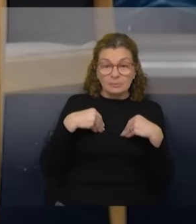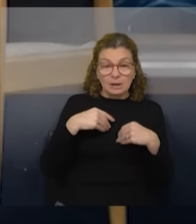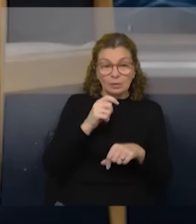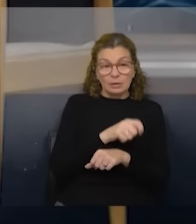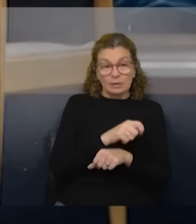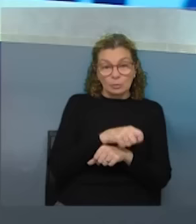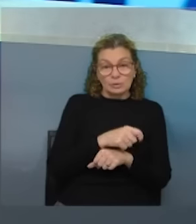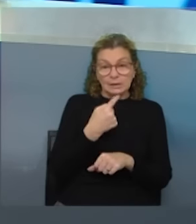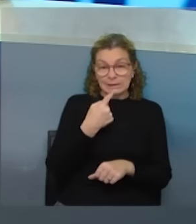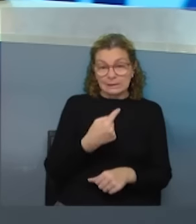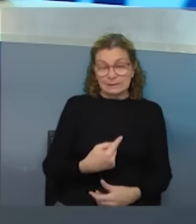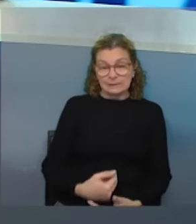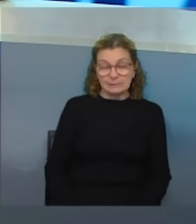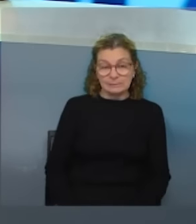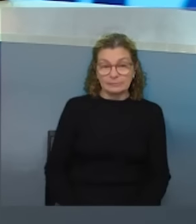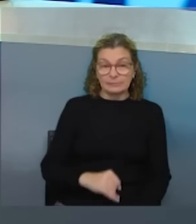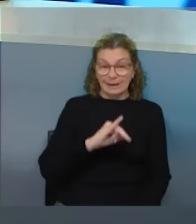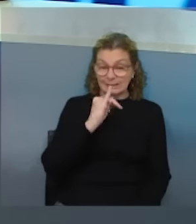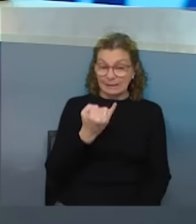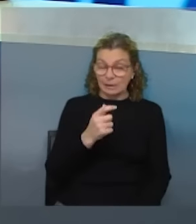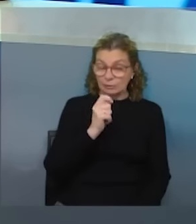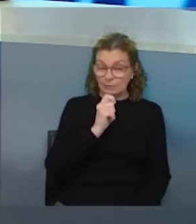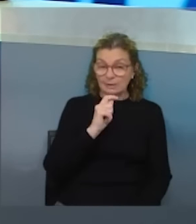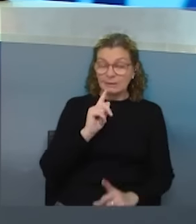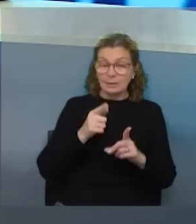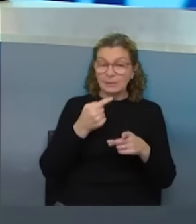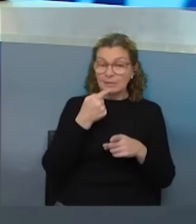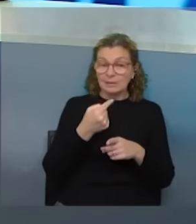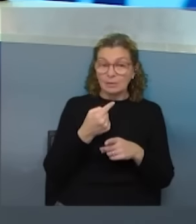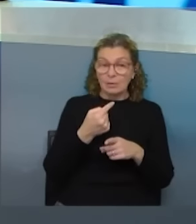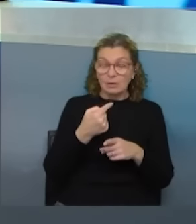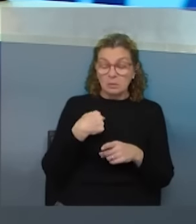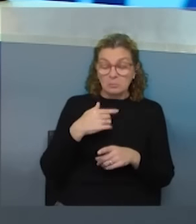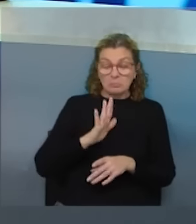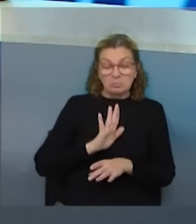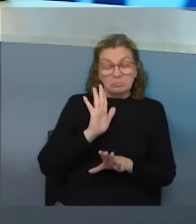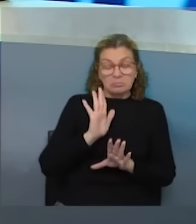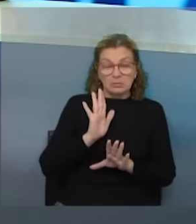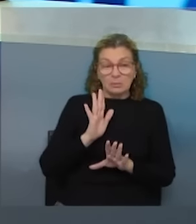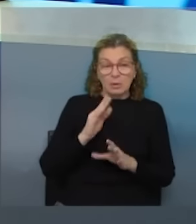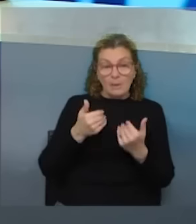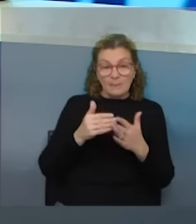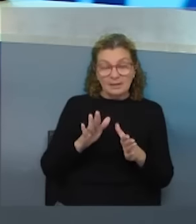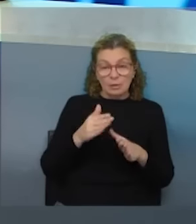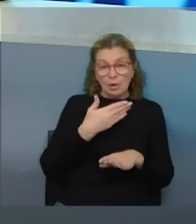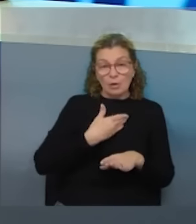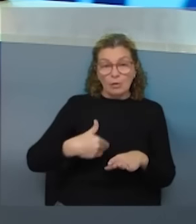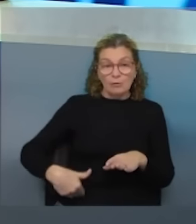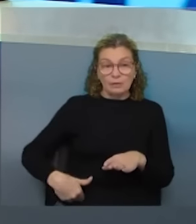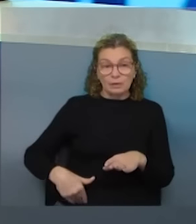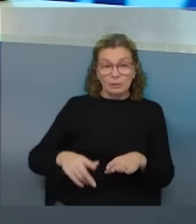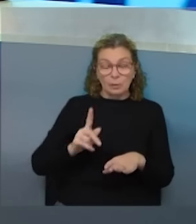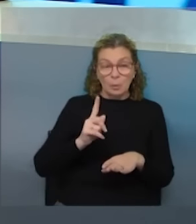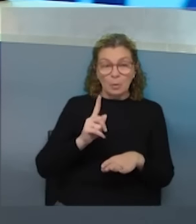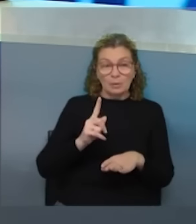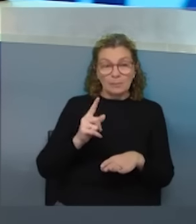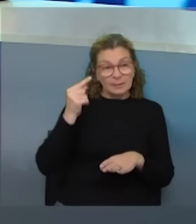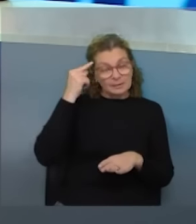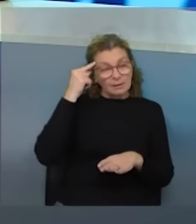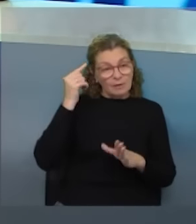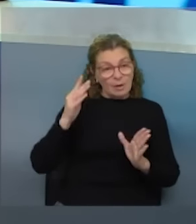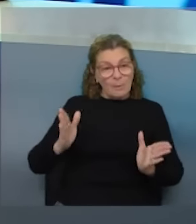justicia Delgado en esa entrevista también dijo que él personalmente por lo menos cuando empezó este periodo de gobierno no era partidario de